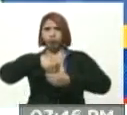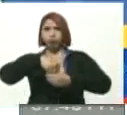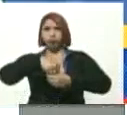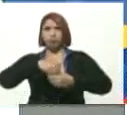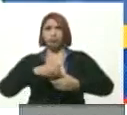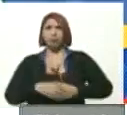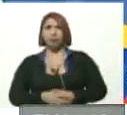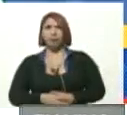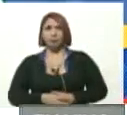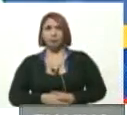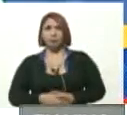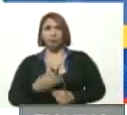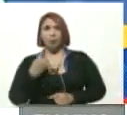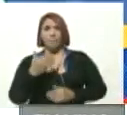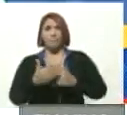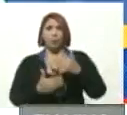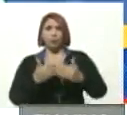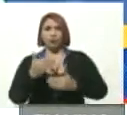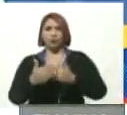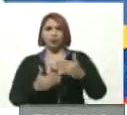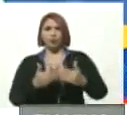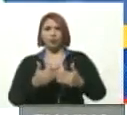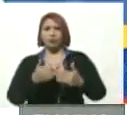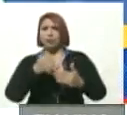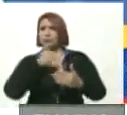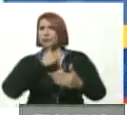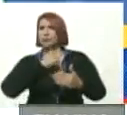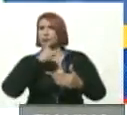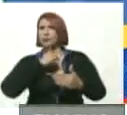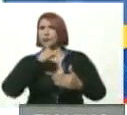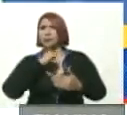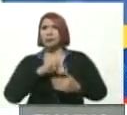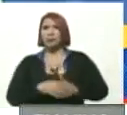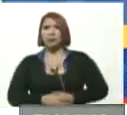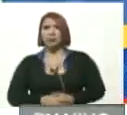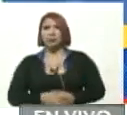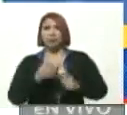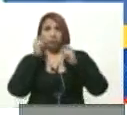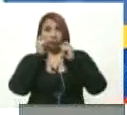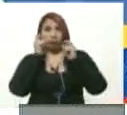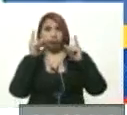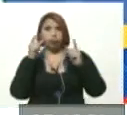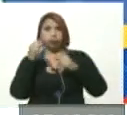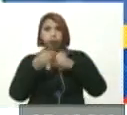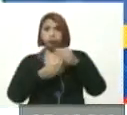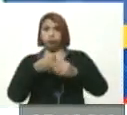491 días de un proceso de resistencia, increíble lo que se hizo.